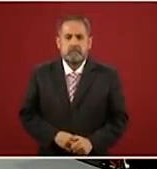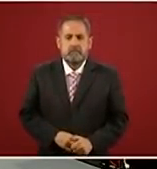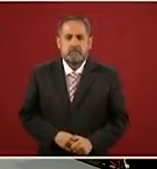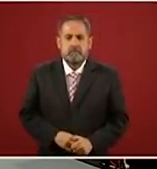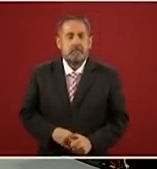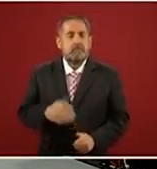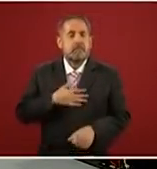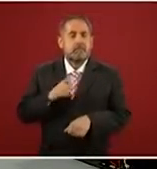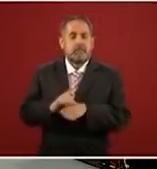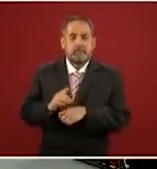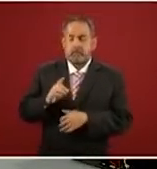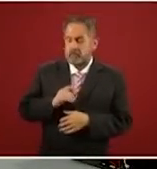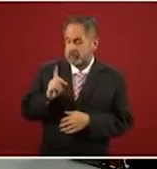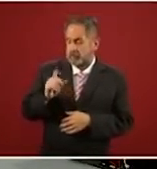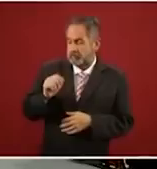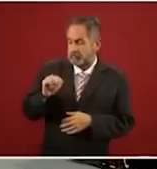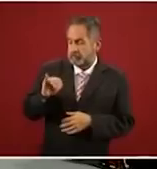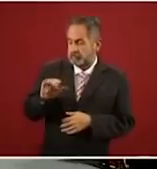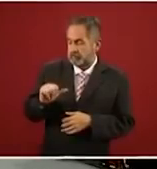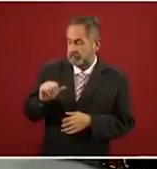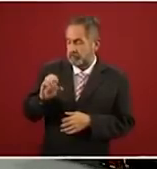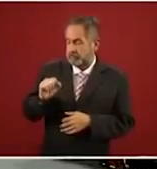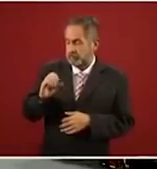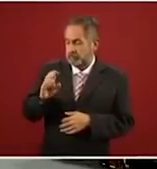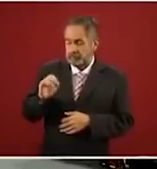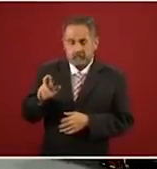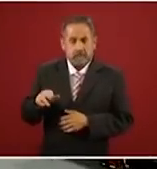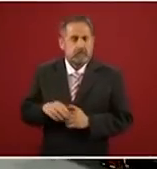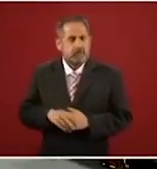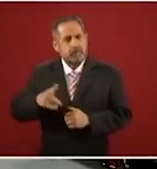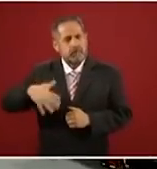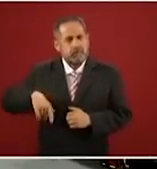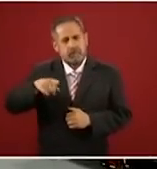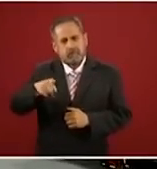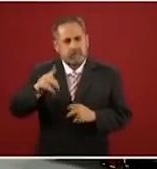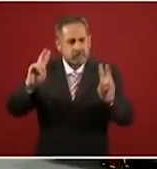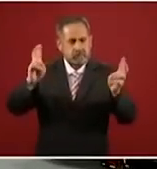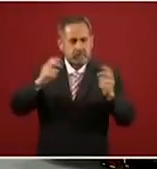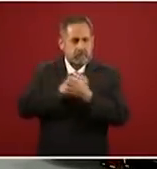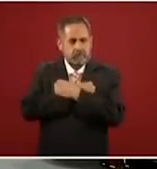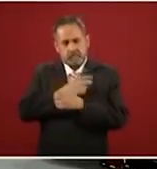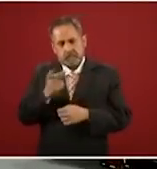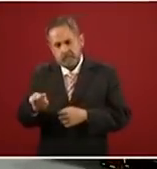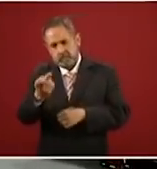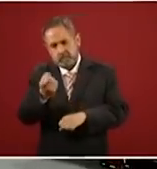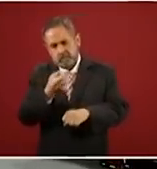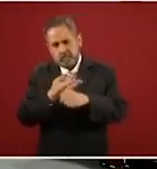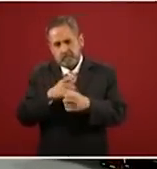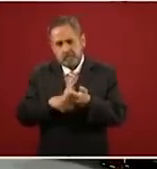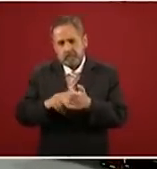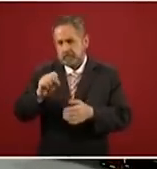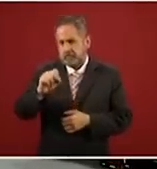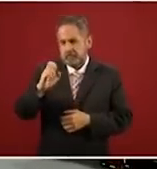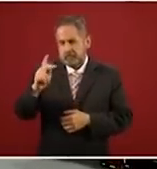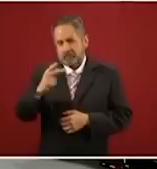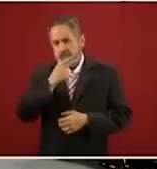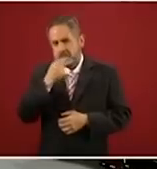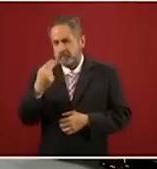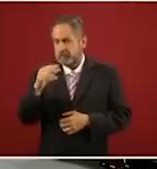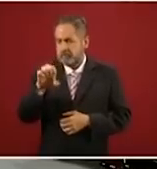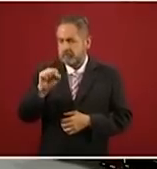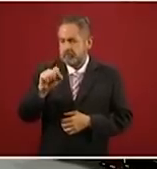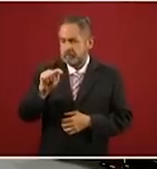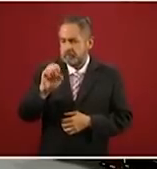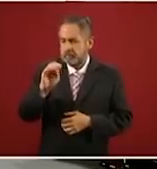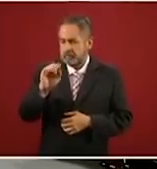buen día daniel escobar de corresponsal a tiempo punto pregúntale ya que hablaban del tema educativo al secretario de educación pública que te suma